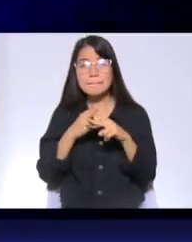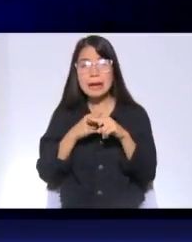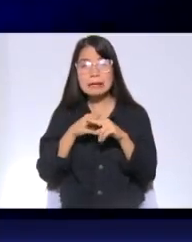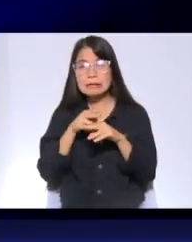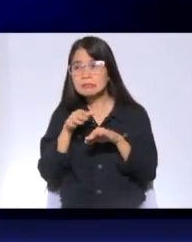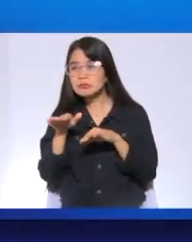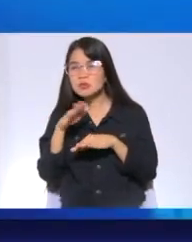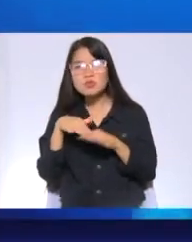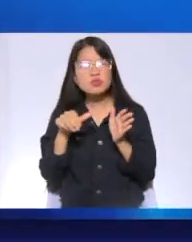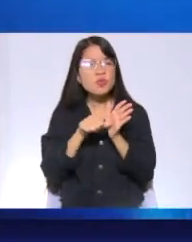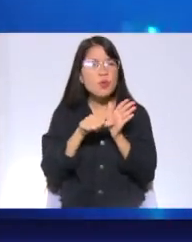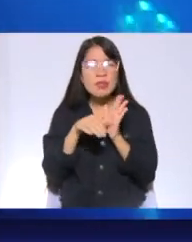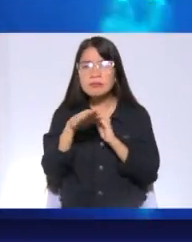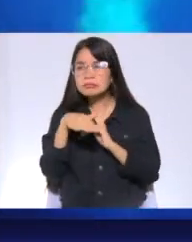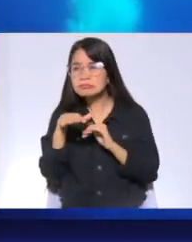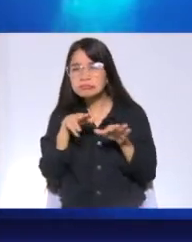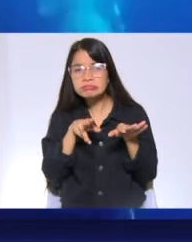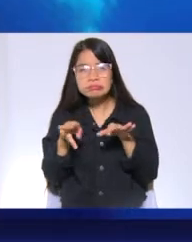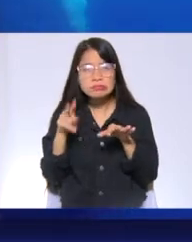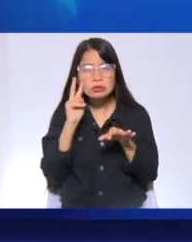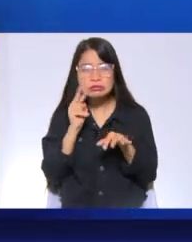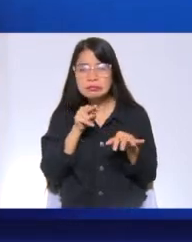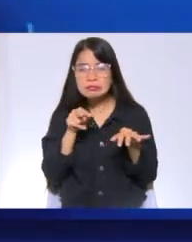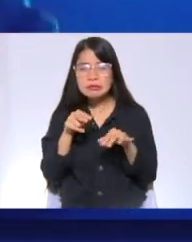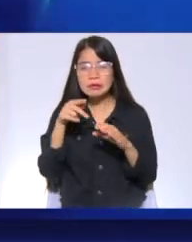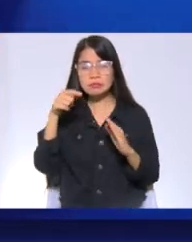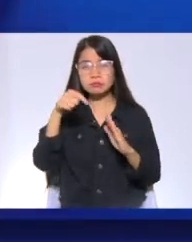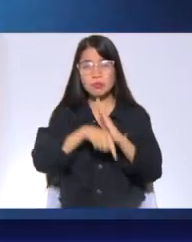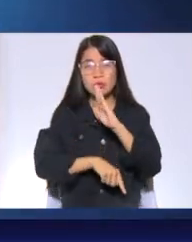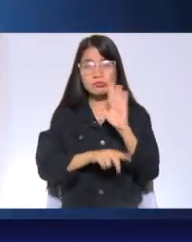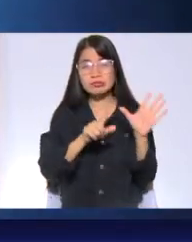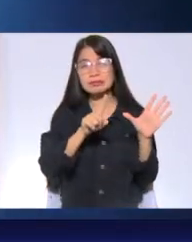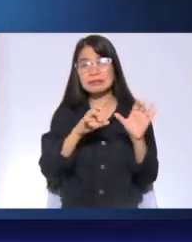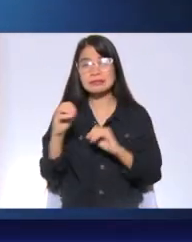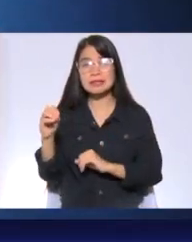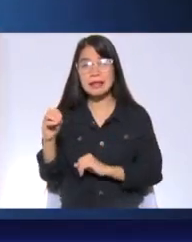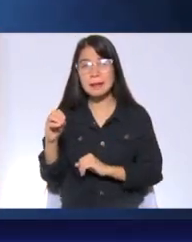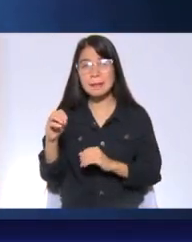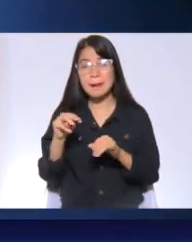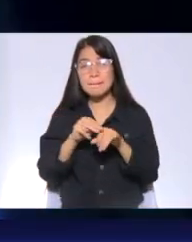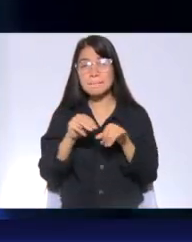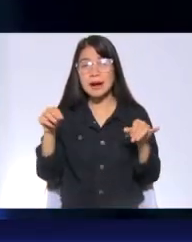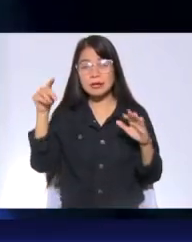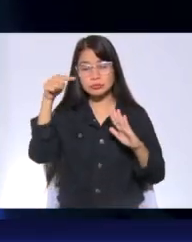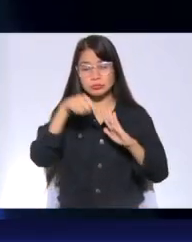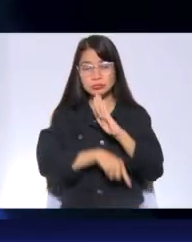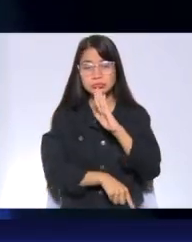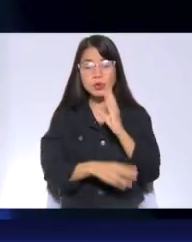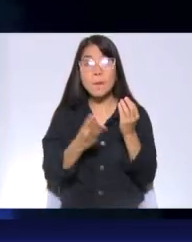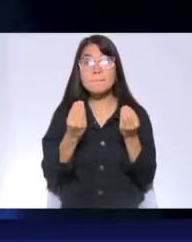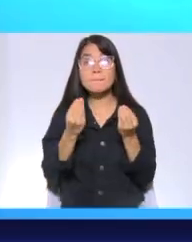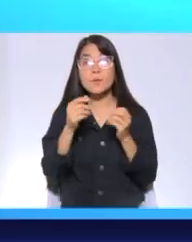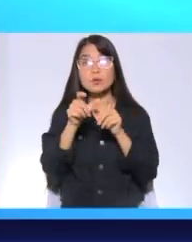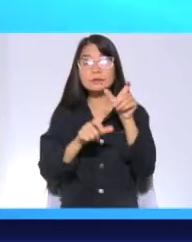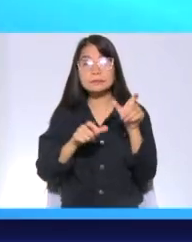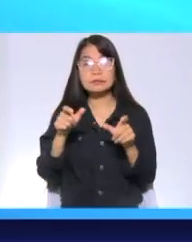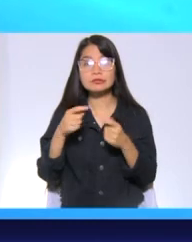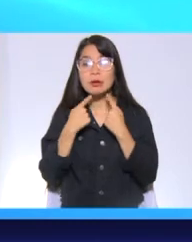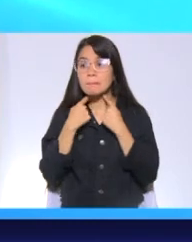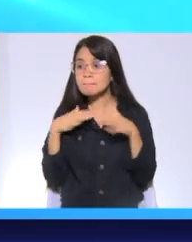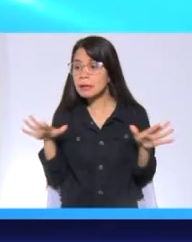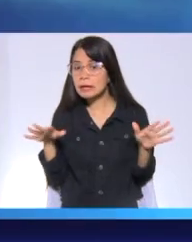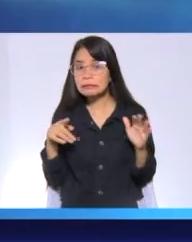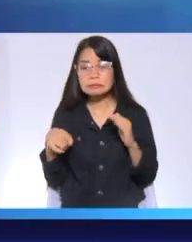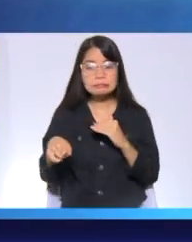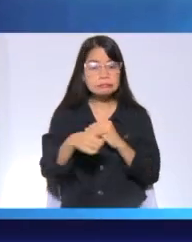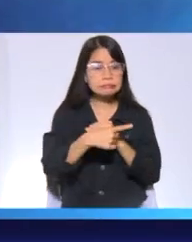de Egipto, un pozo de 60 metros de profundidad con salida al mar. El problema es que muchos buzos se pierden antes de encontrarla y siguen hacia el fondo